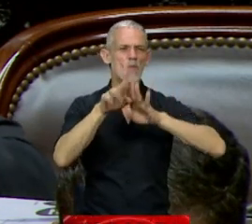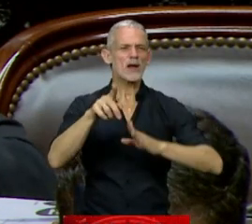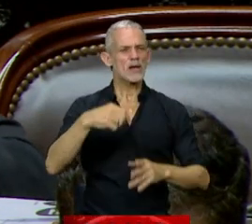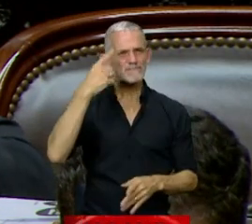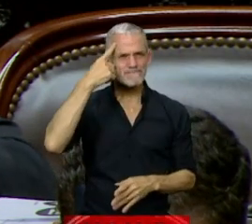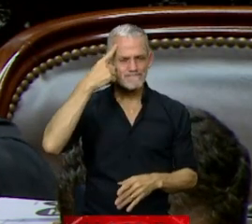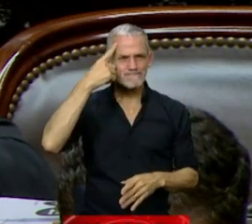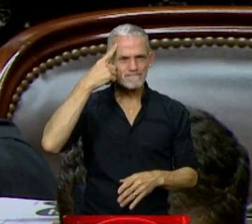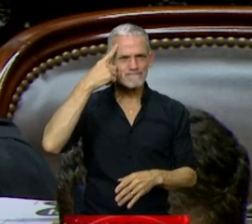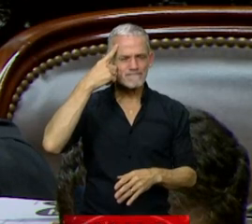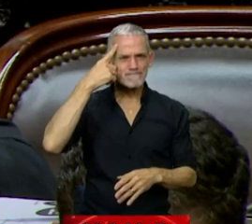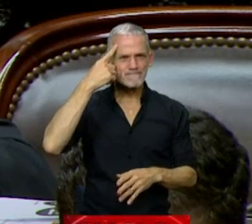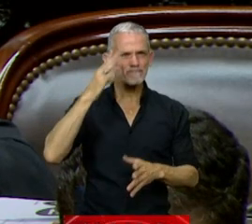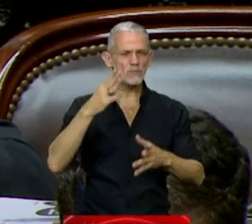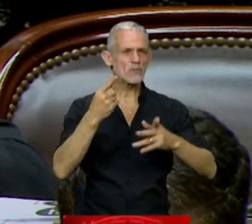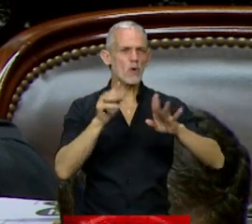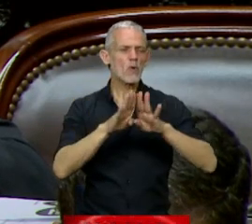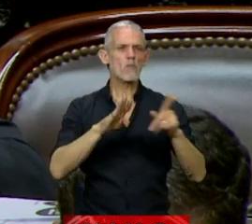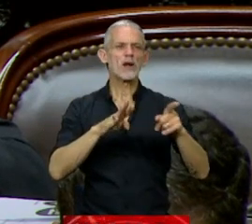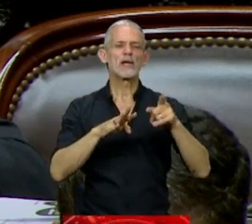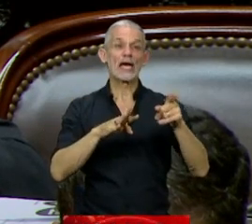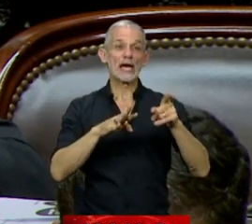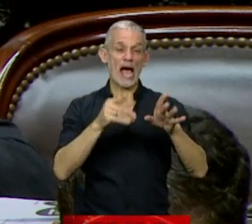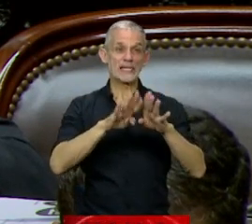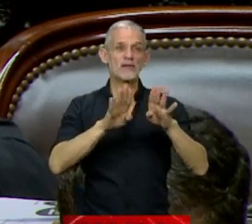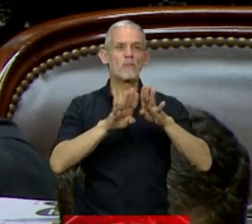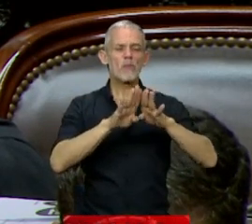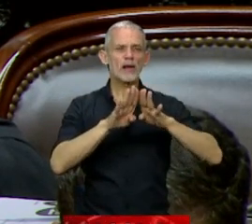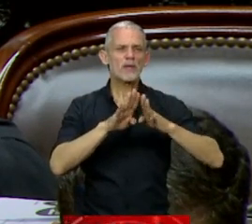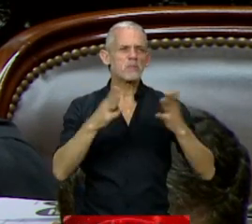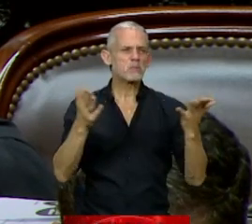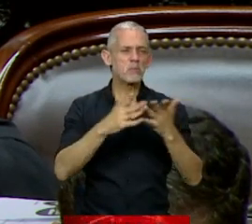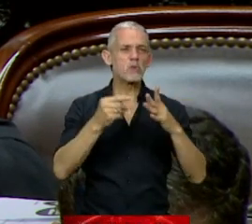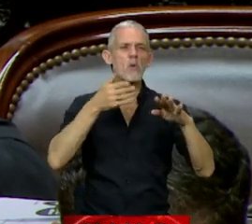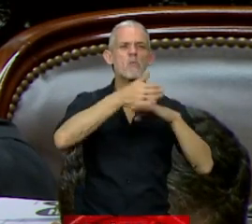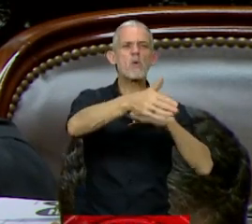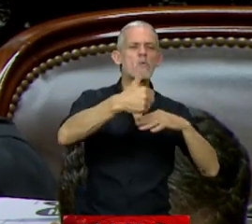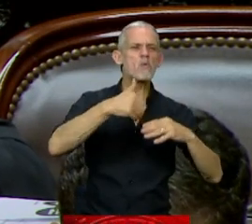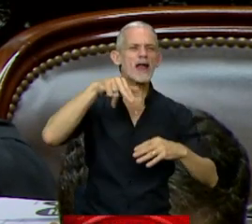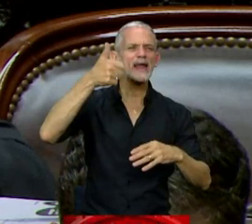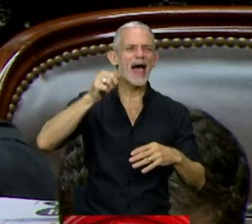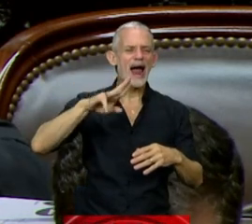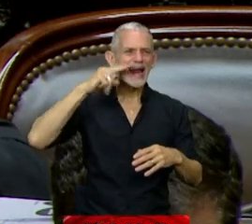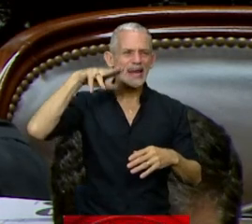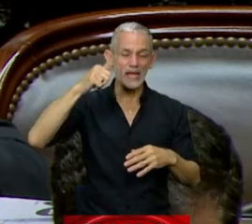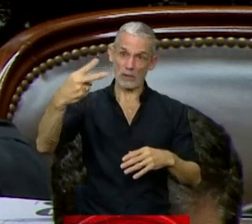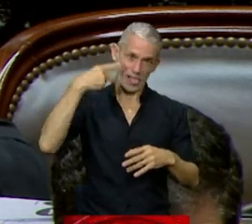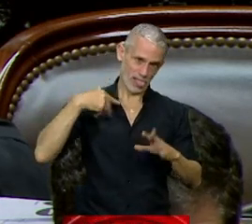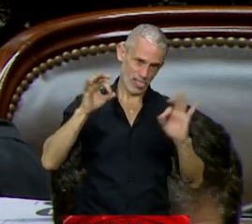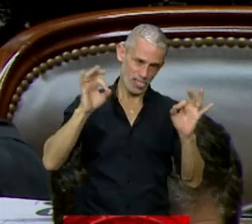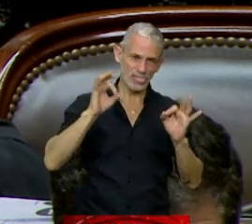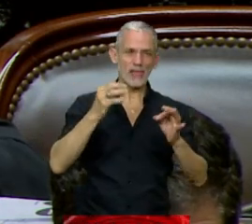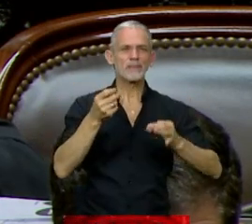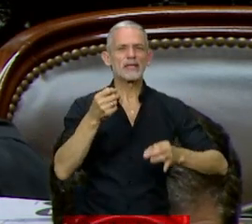y pienso si esa no es la puerta del ropero de Narnia. No sé si usted vio, no me está mirando, pero bueno, si